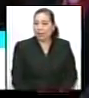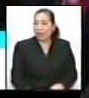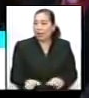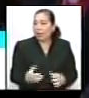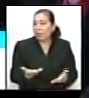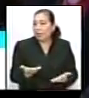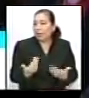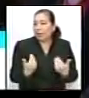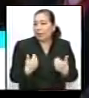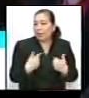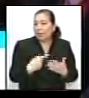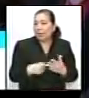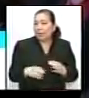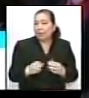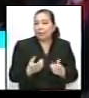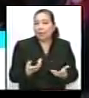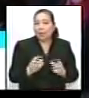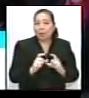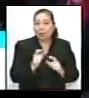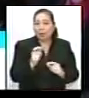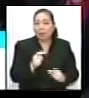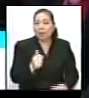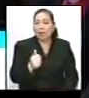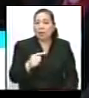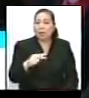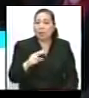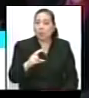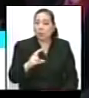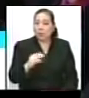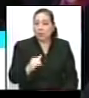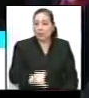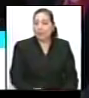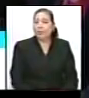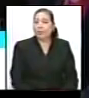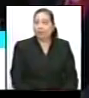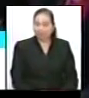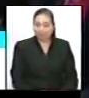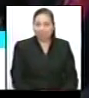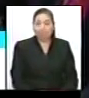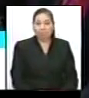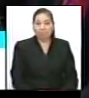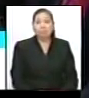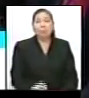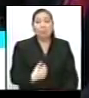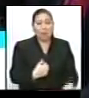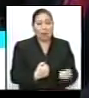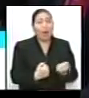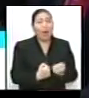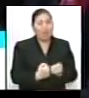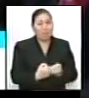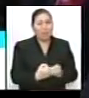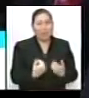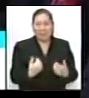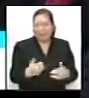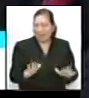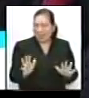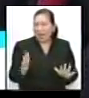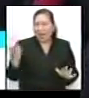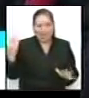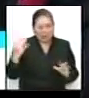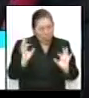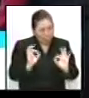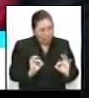descargos correspondientes la congresista Betty, que también de verdad me solidarizo porque ya este caso se ha